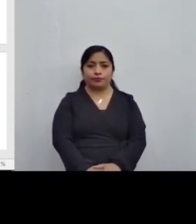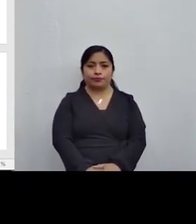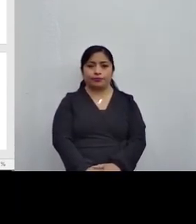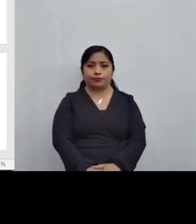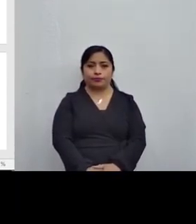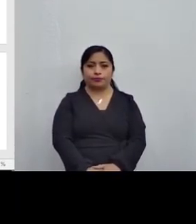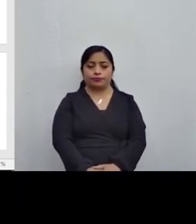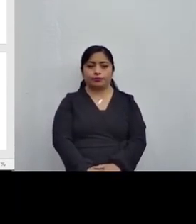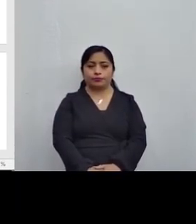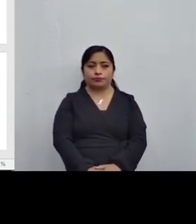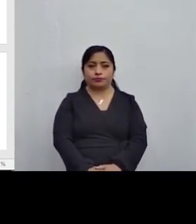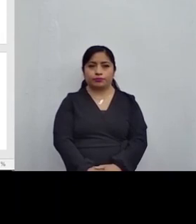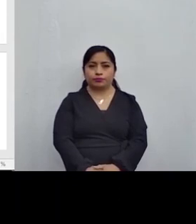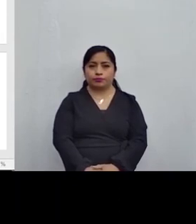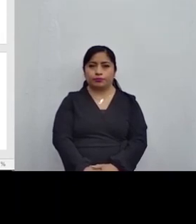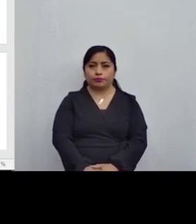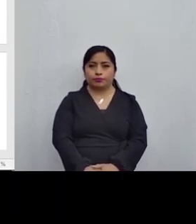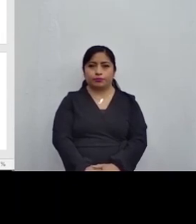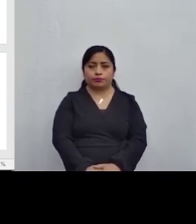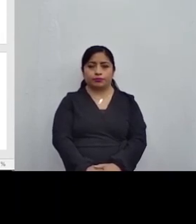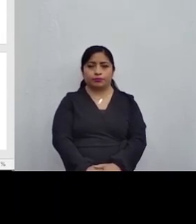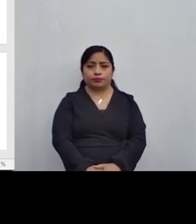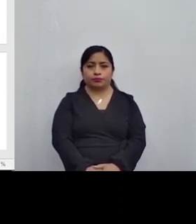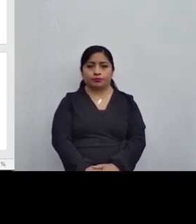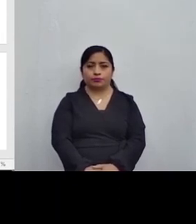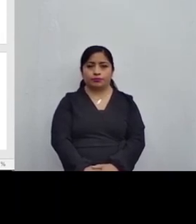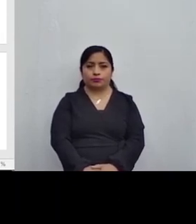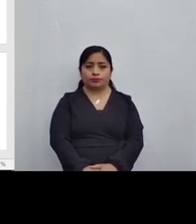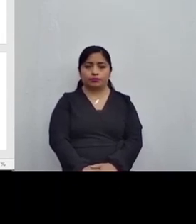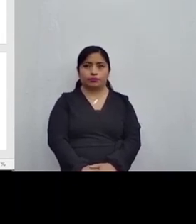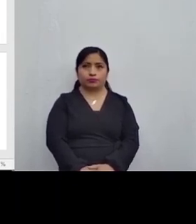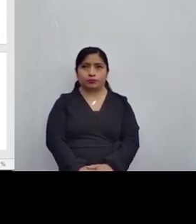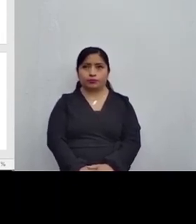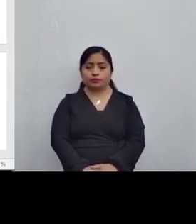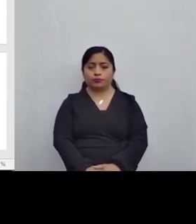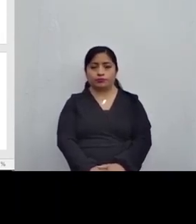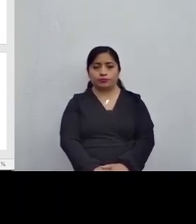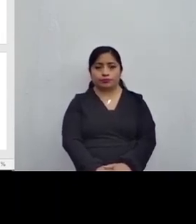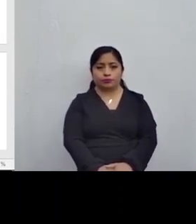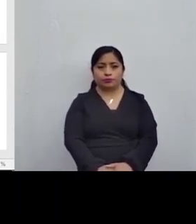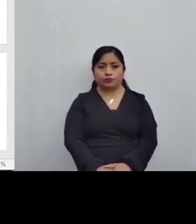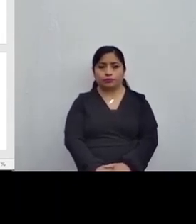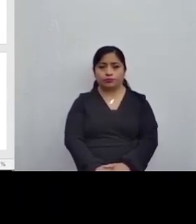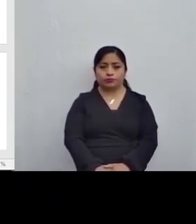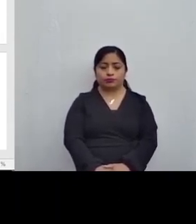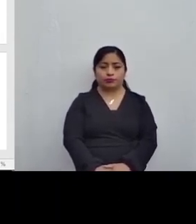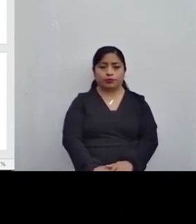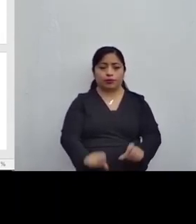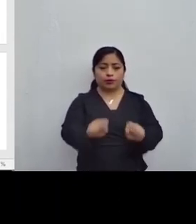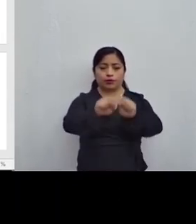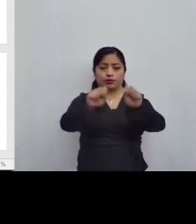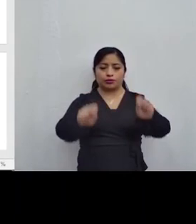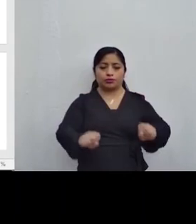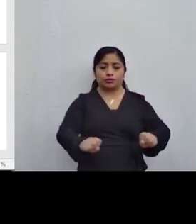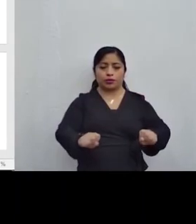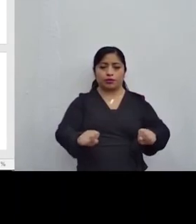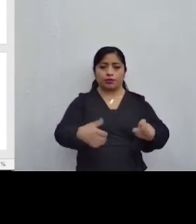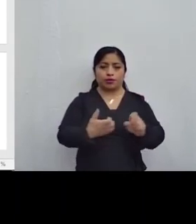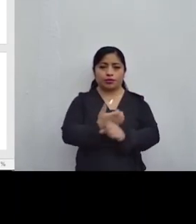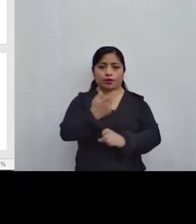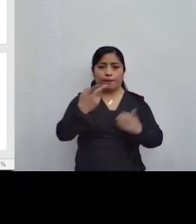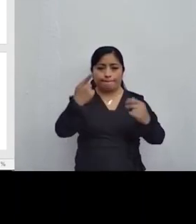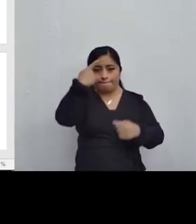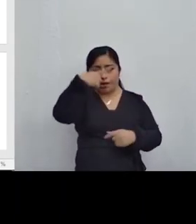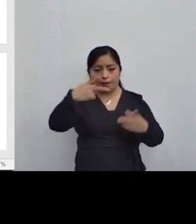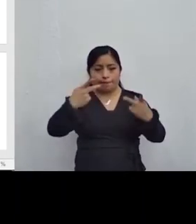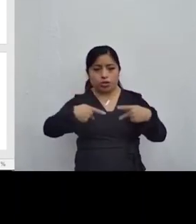Se concluye este título segundo, capítulo único del Sistema Estatal para la Inclusión de las Personas